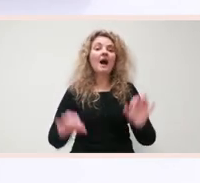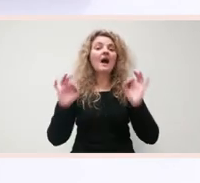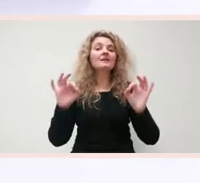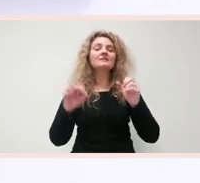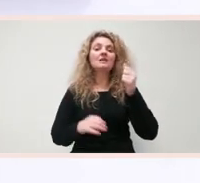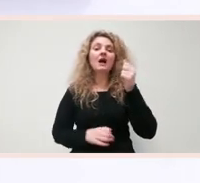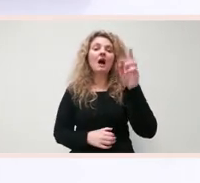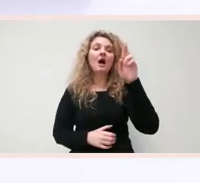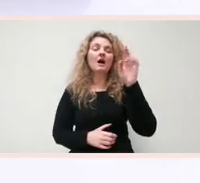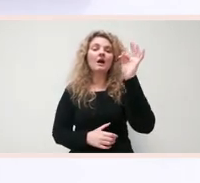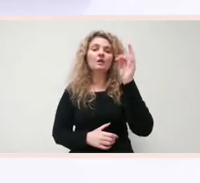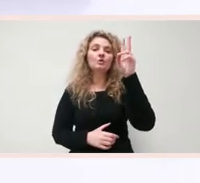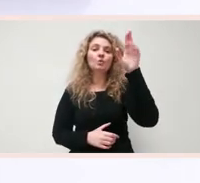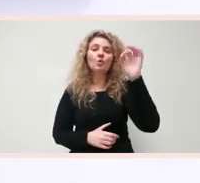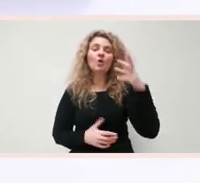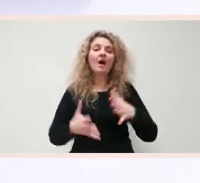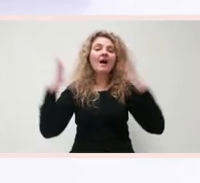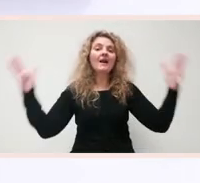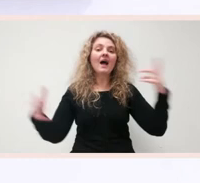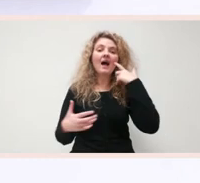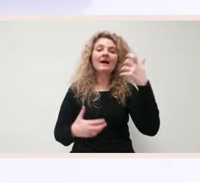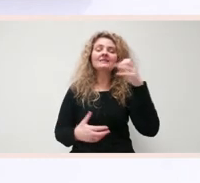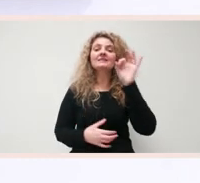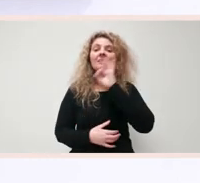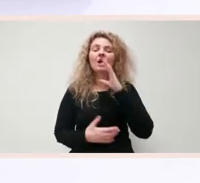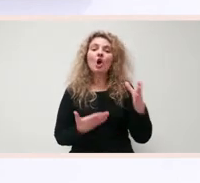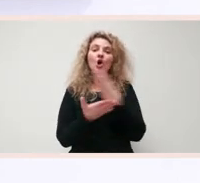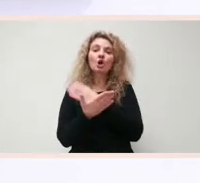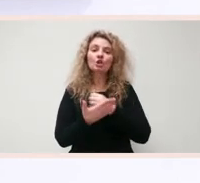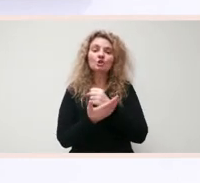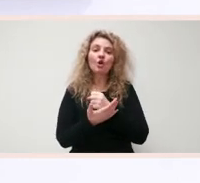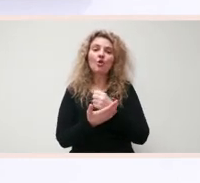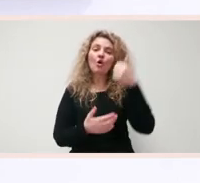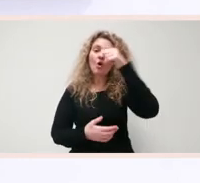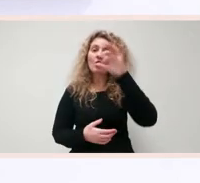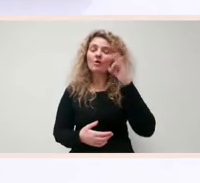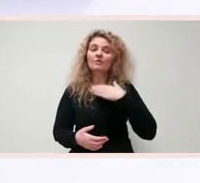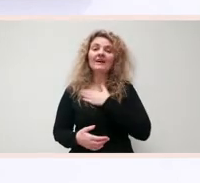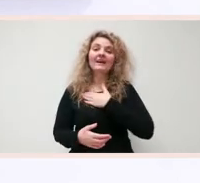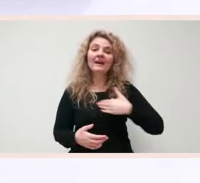galego que hoxe queremos que todas e todos vos podades gozar no Museo de Pontevedra.